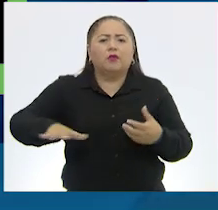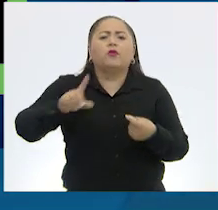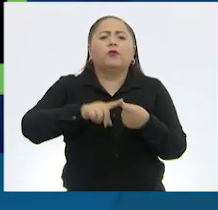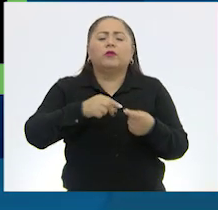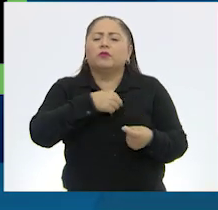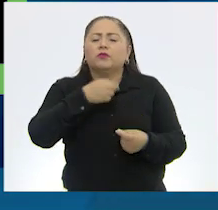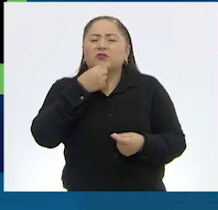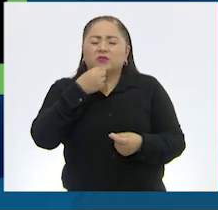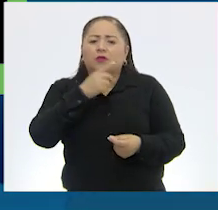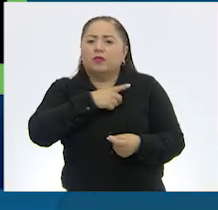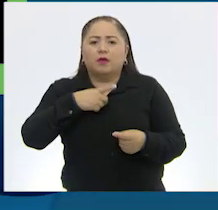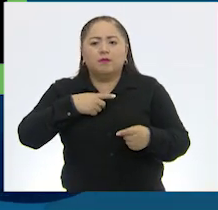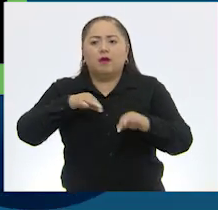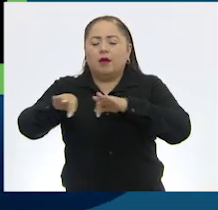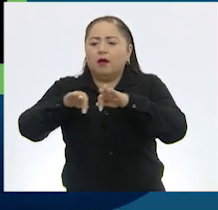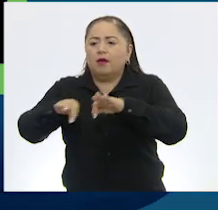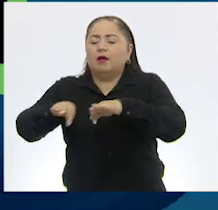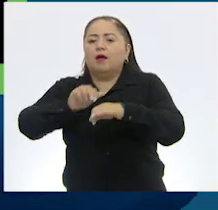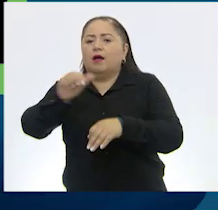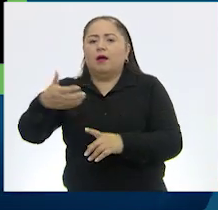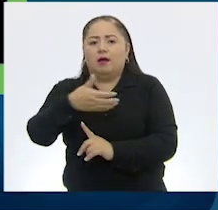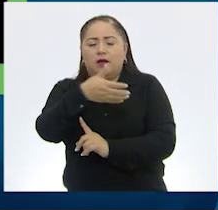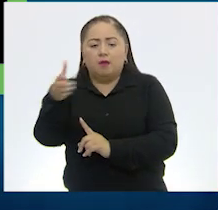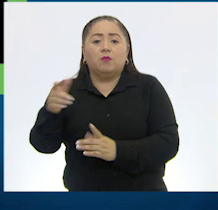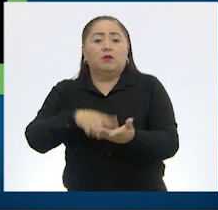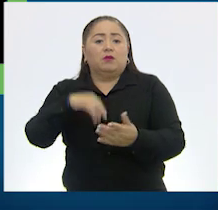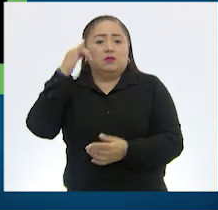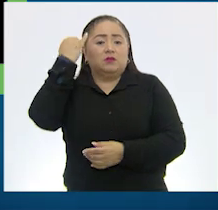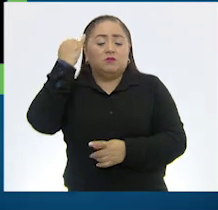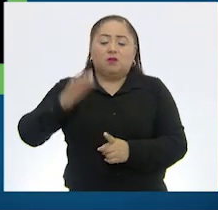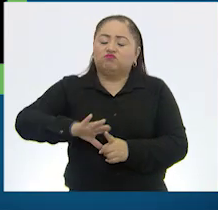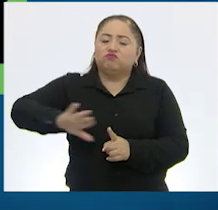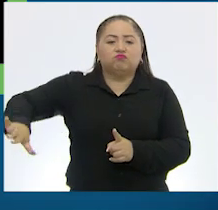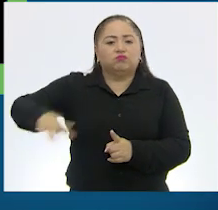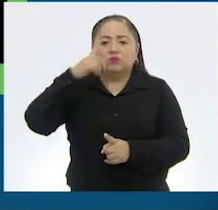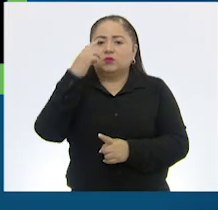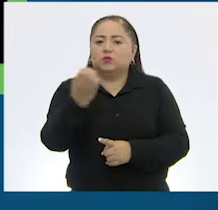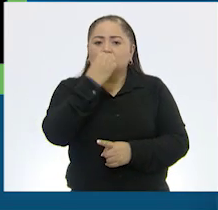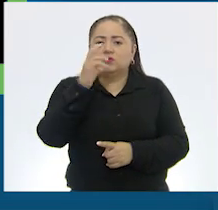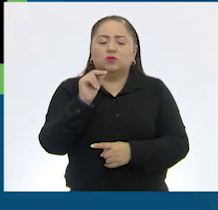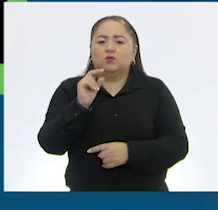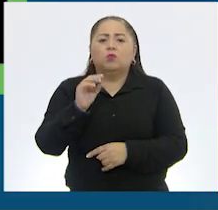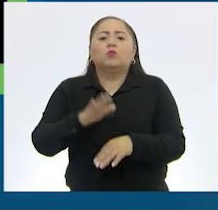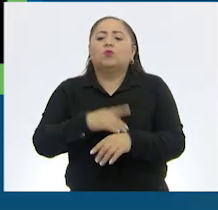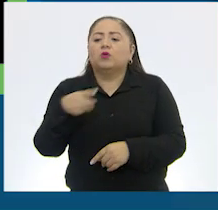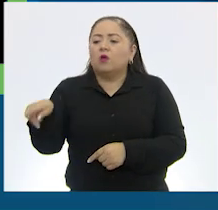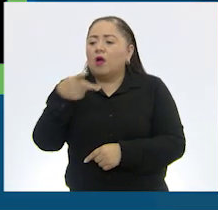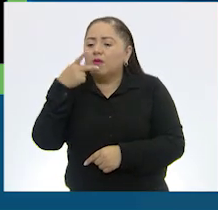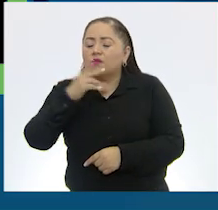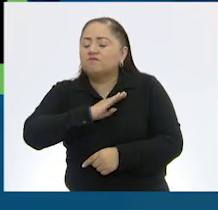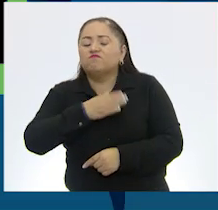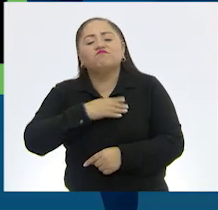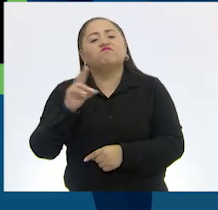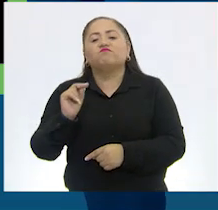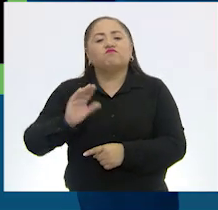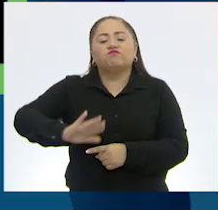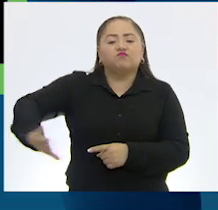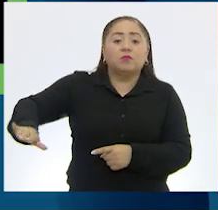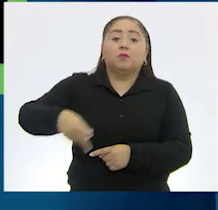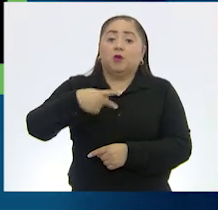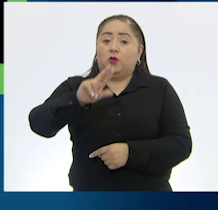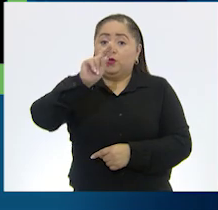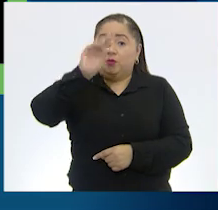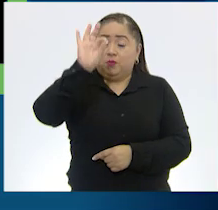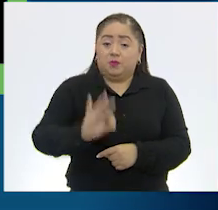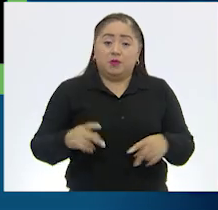niños debían ayudar en las labores del campo. Los indígenas quedaban excluidos de las escuelas por el solo hecho de que no hablaban español. Y el 80%